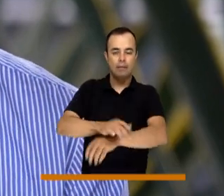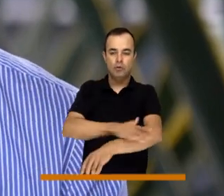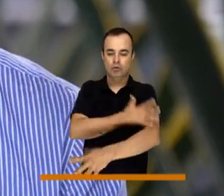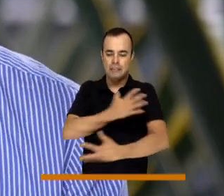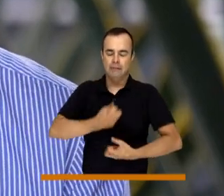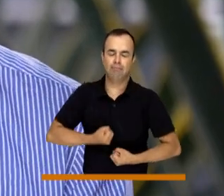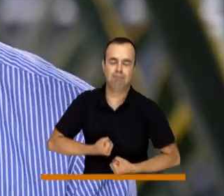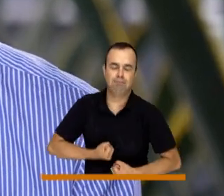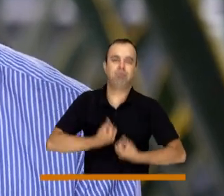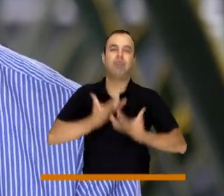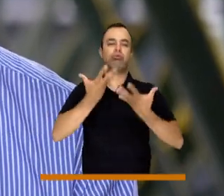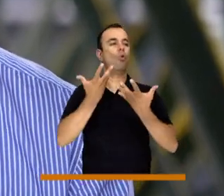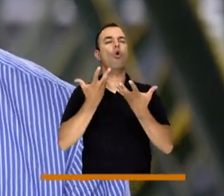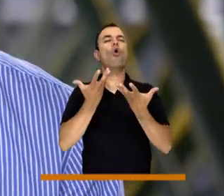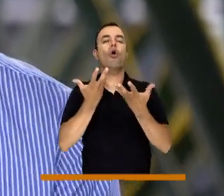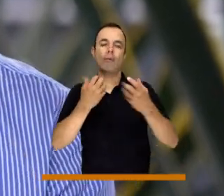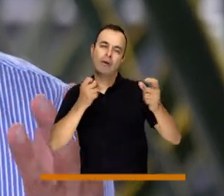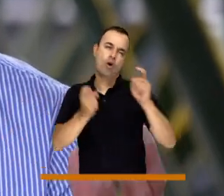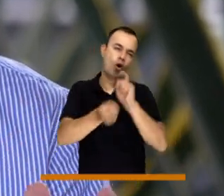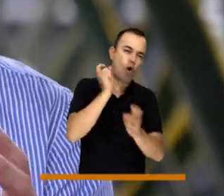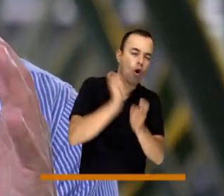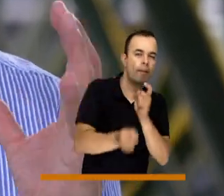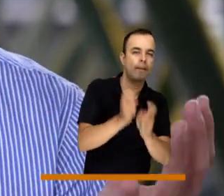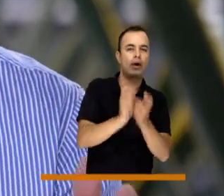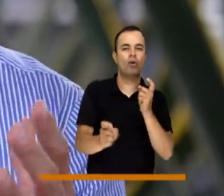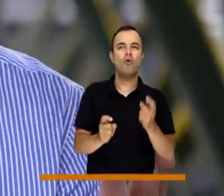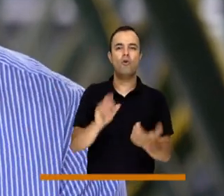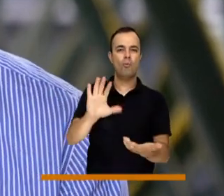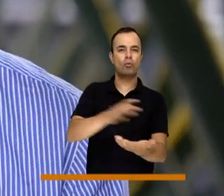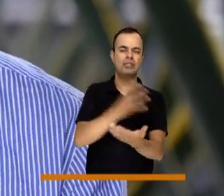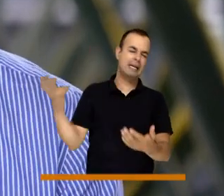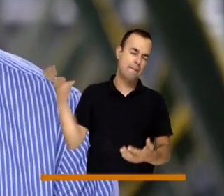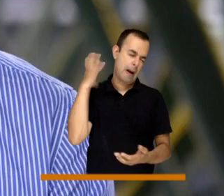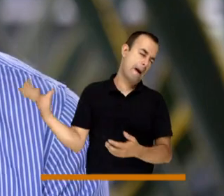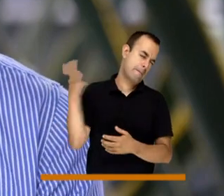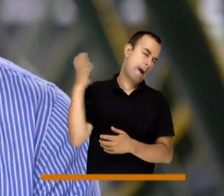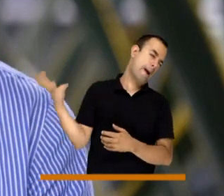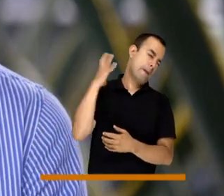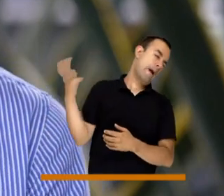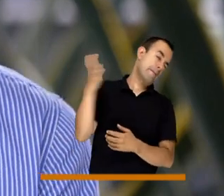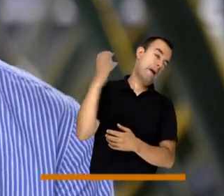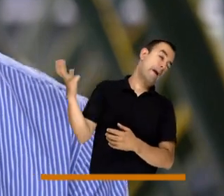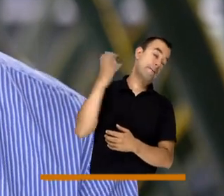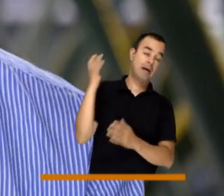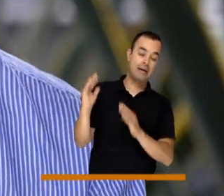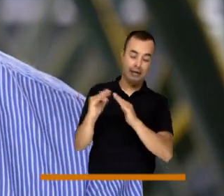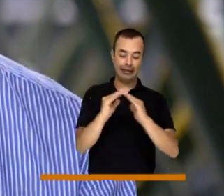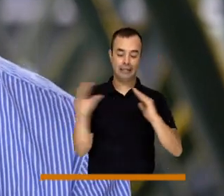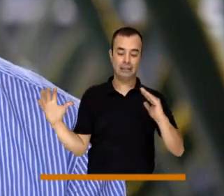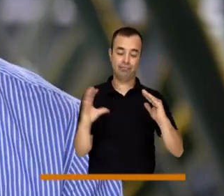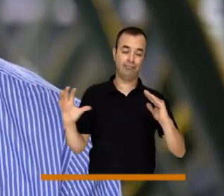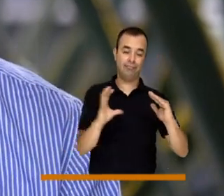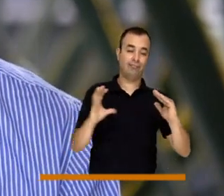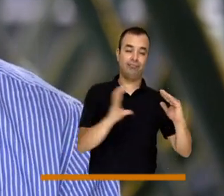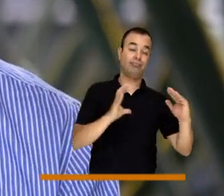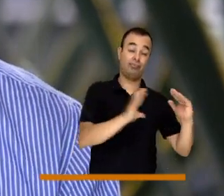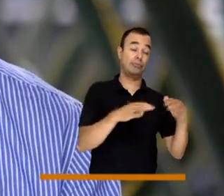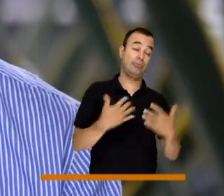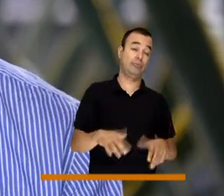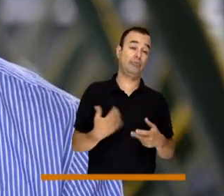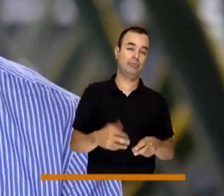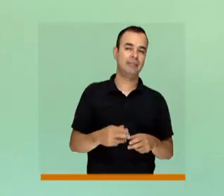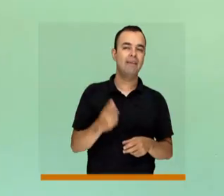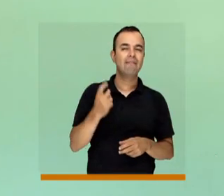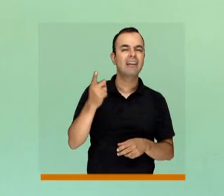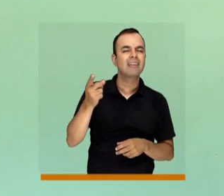simplemente solucionarlo a través de los golpes o a través de una música duro, estridente, que pueda estorbar a los vecinos. Y creo que estas